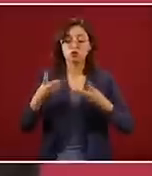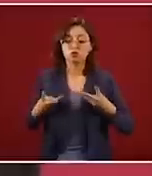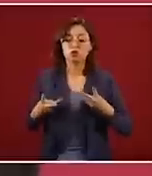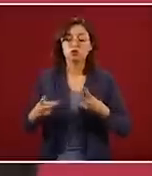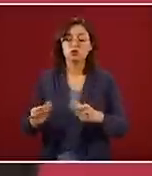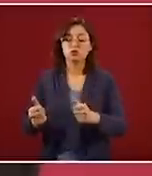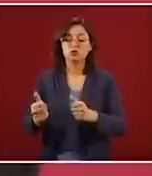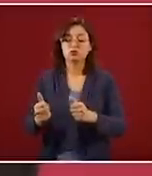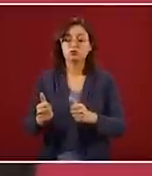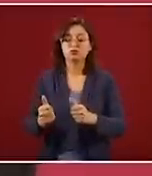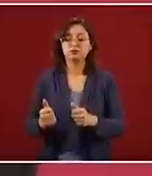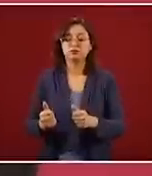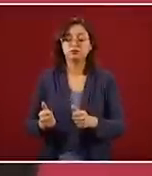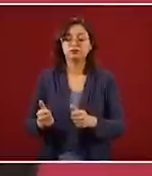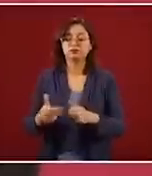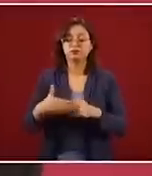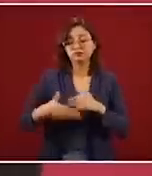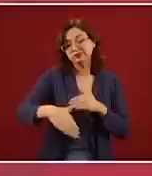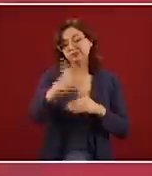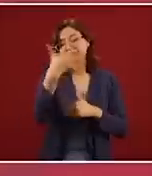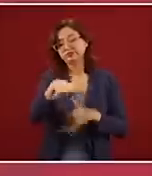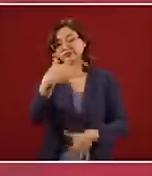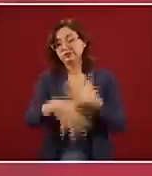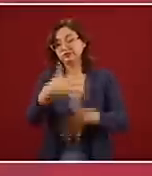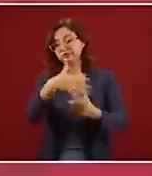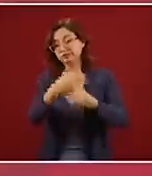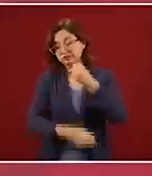en 10, 15 años.